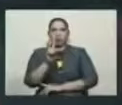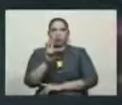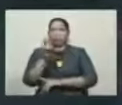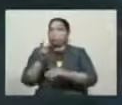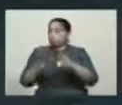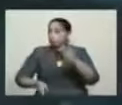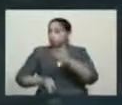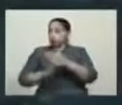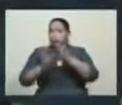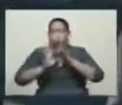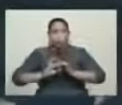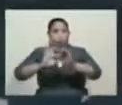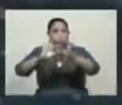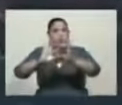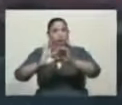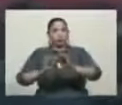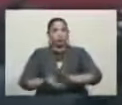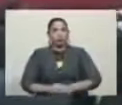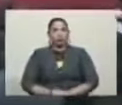ratifico.